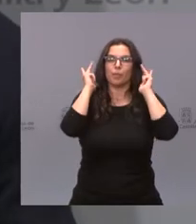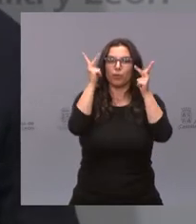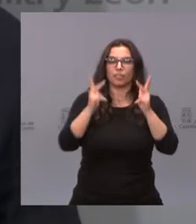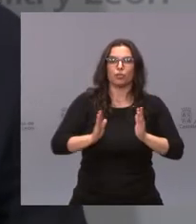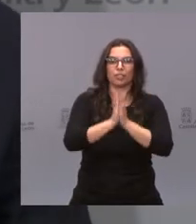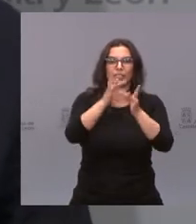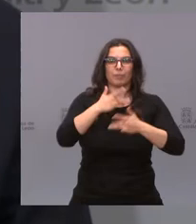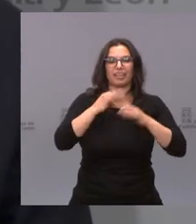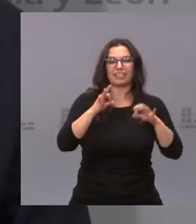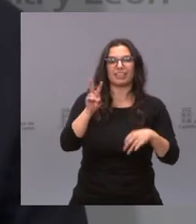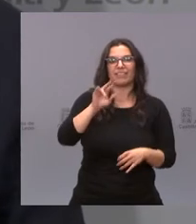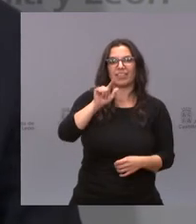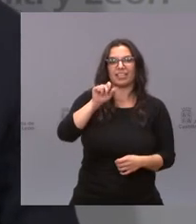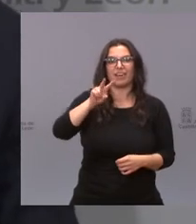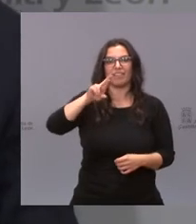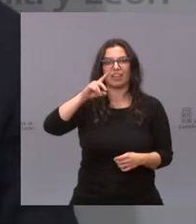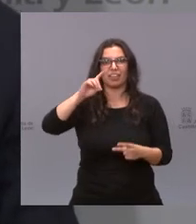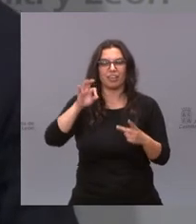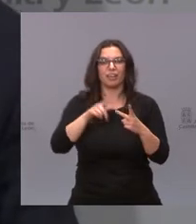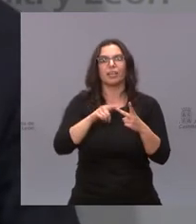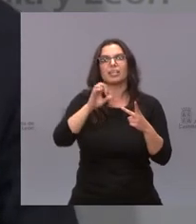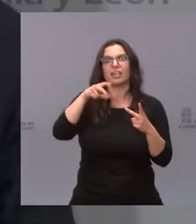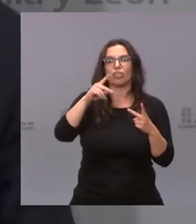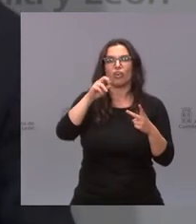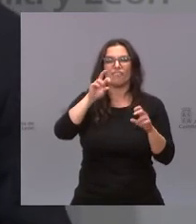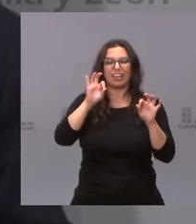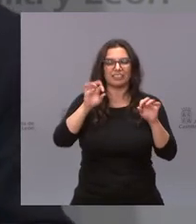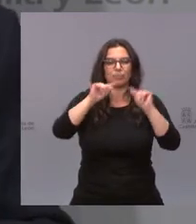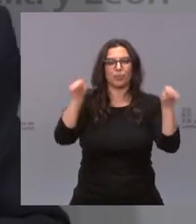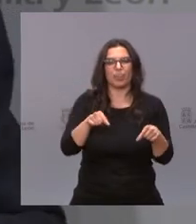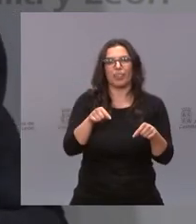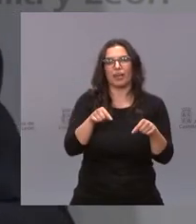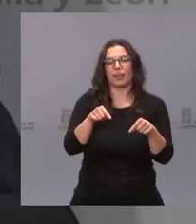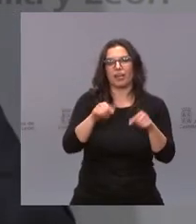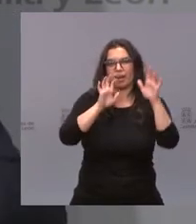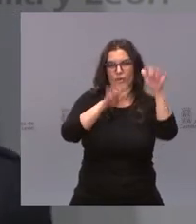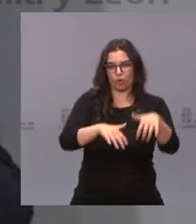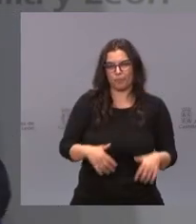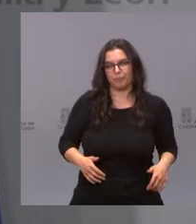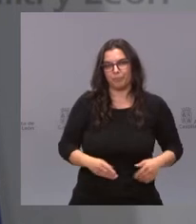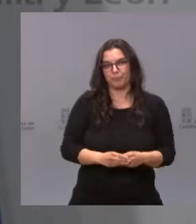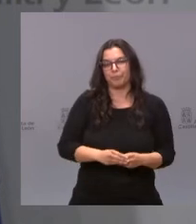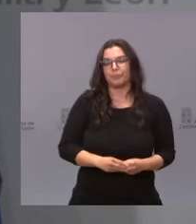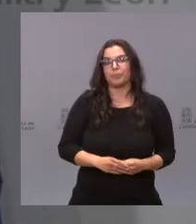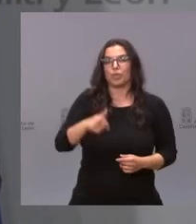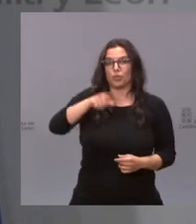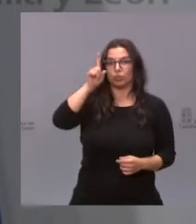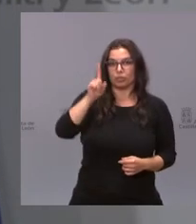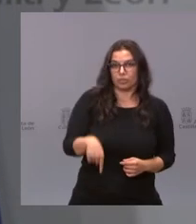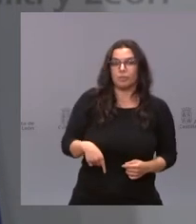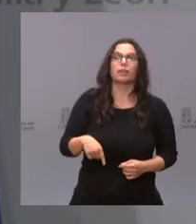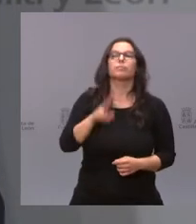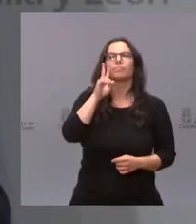en Villaverde, en Sandoval, en la provincia de León. Hoy también sabrán, se ha